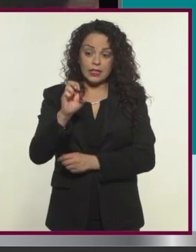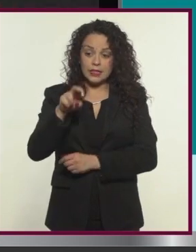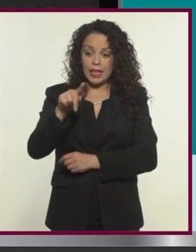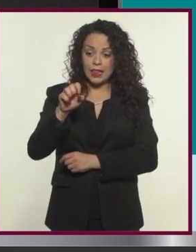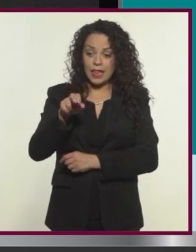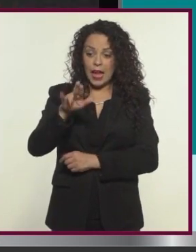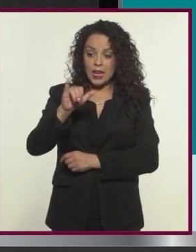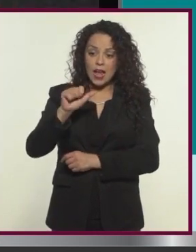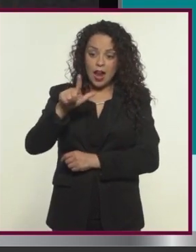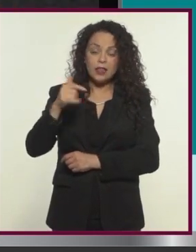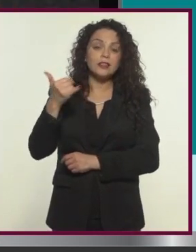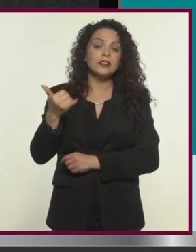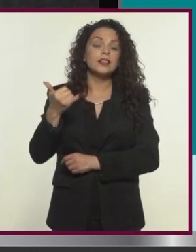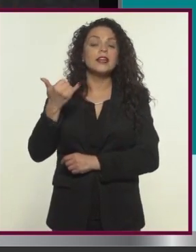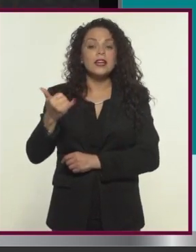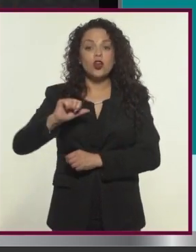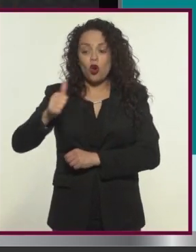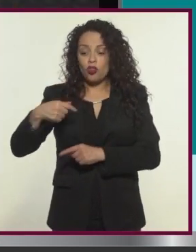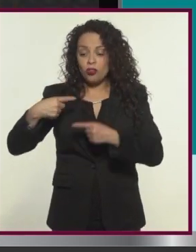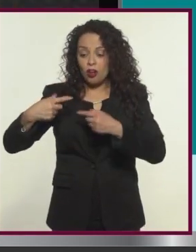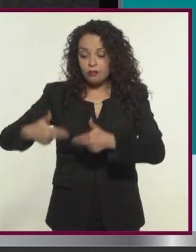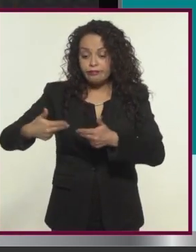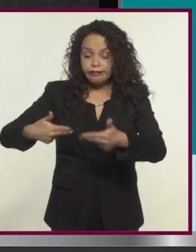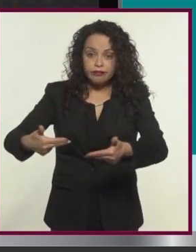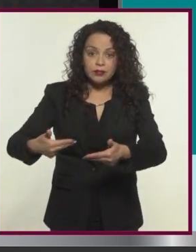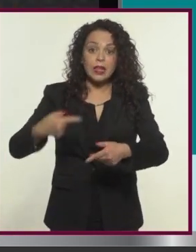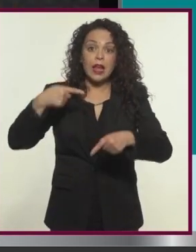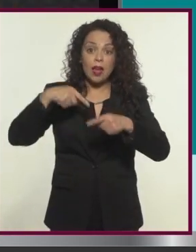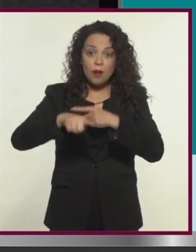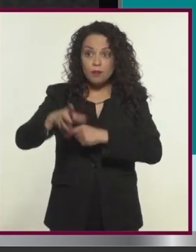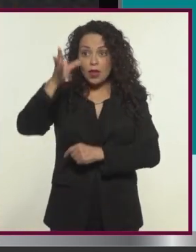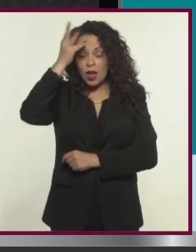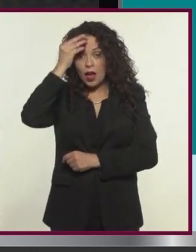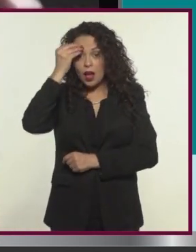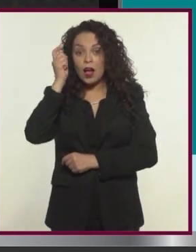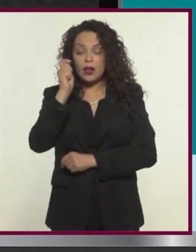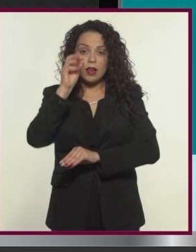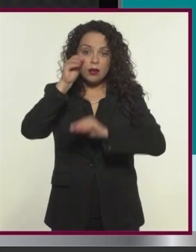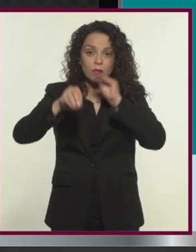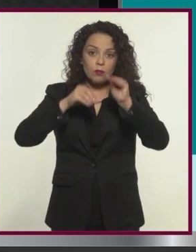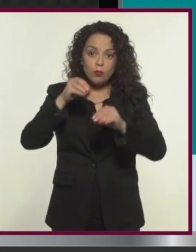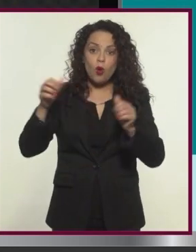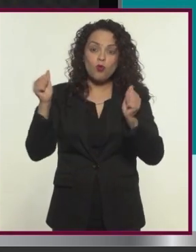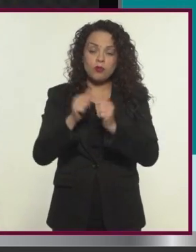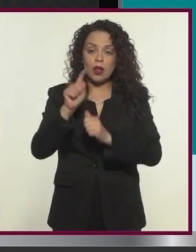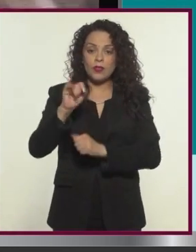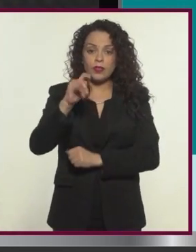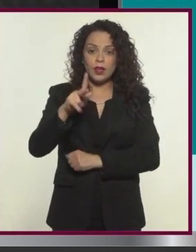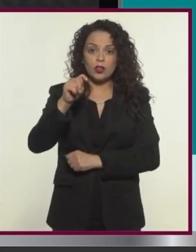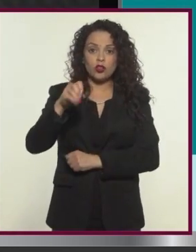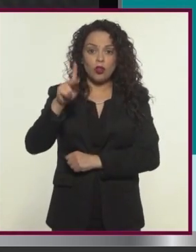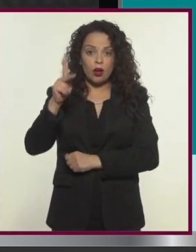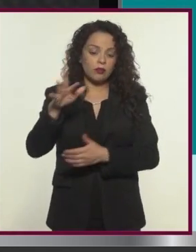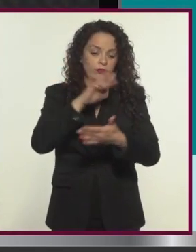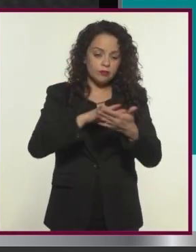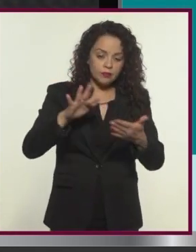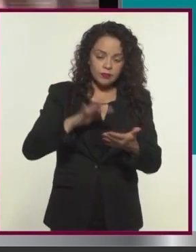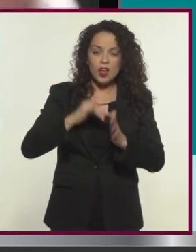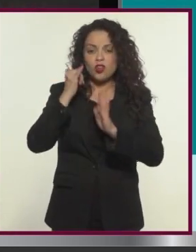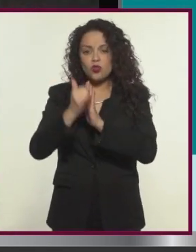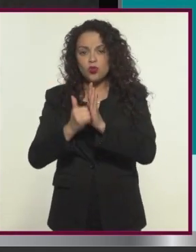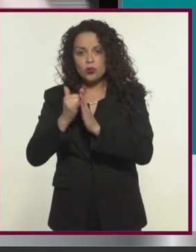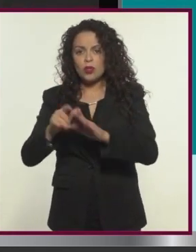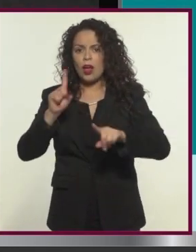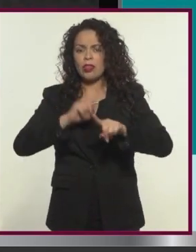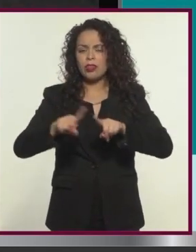centennials y las generaciones que vienen más abajo, pues utilizan TikTok, aprenden a editar en TikTok, aprenden a montar en TikTok, aprenden una narrativa en TikTok y